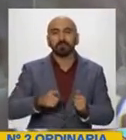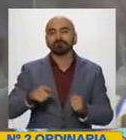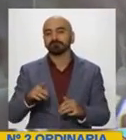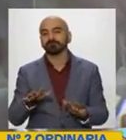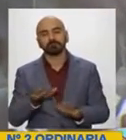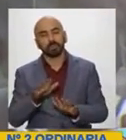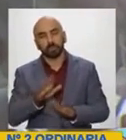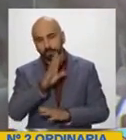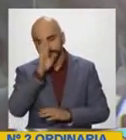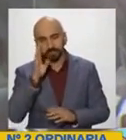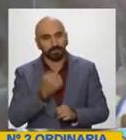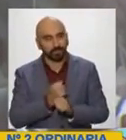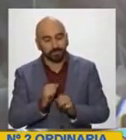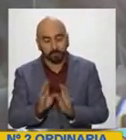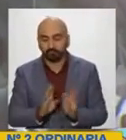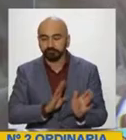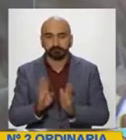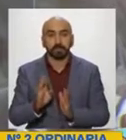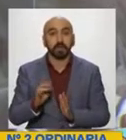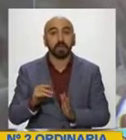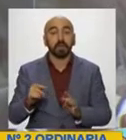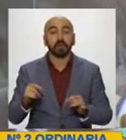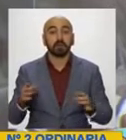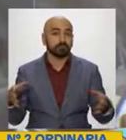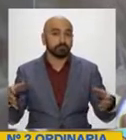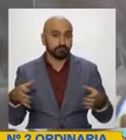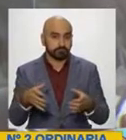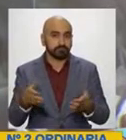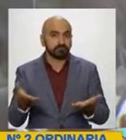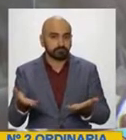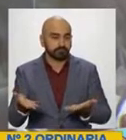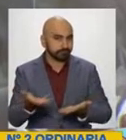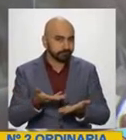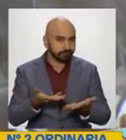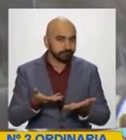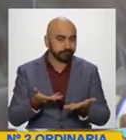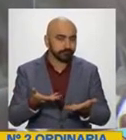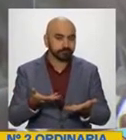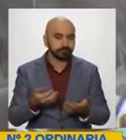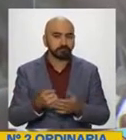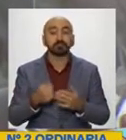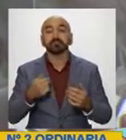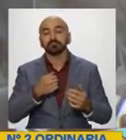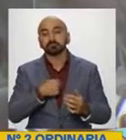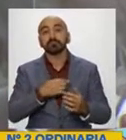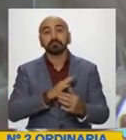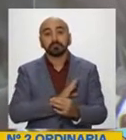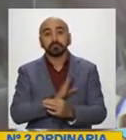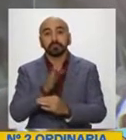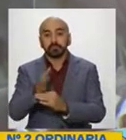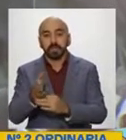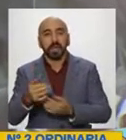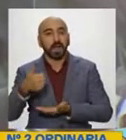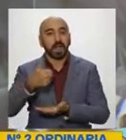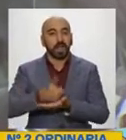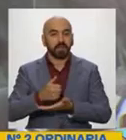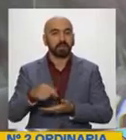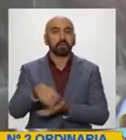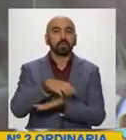pero su gente estuvo con nosotros, al igual que los de la senadora Benzberghe. Visité al alcalde de